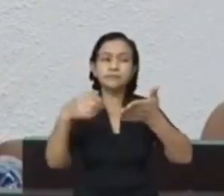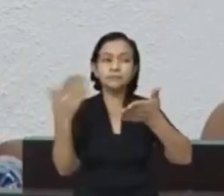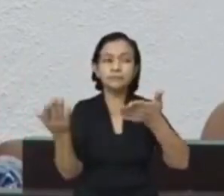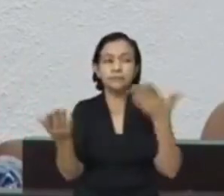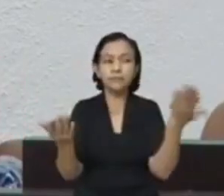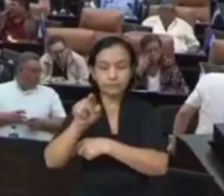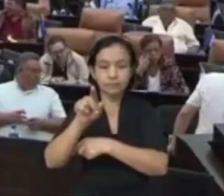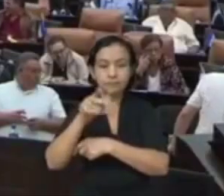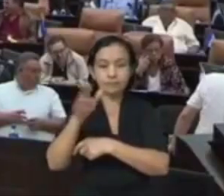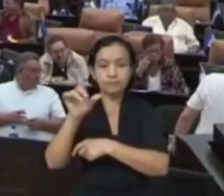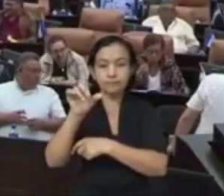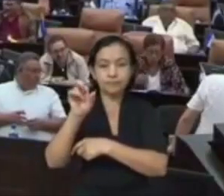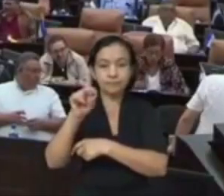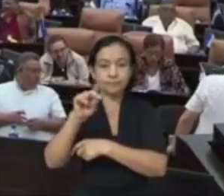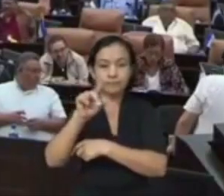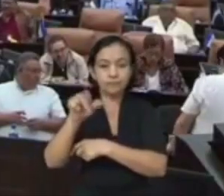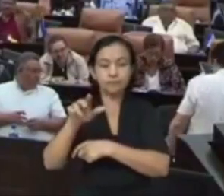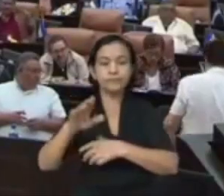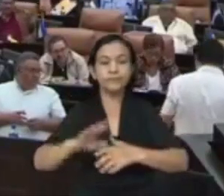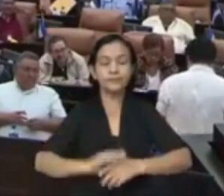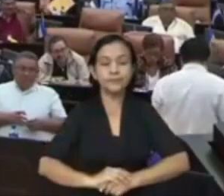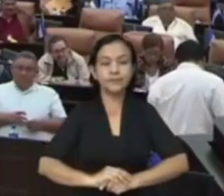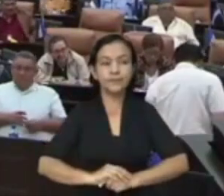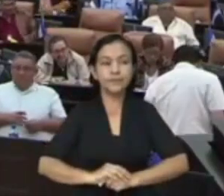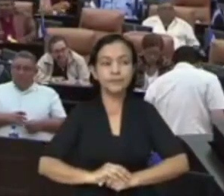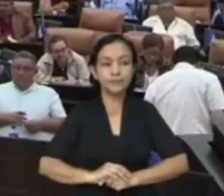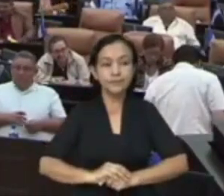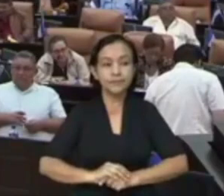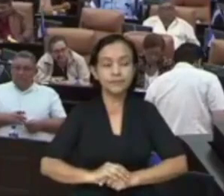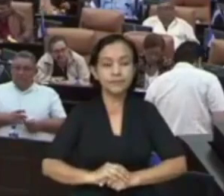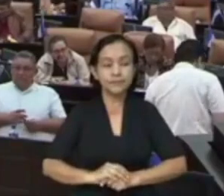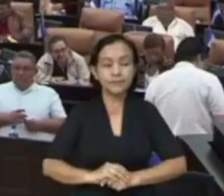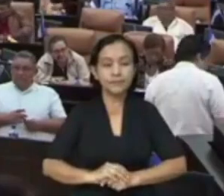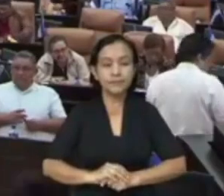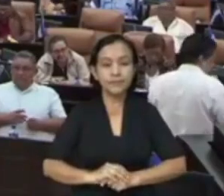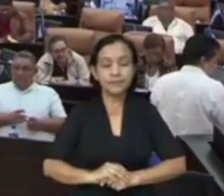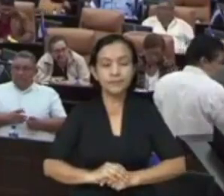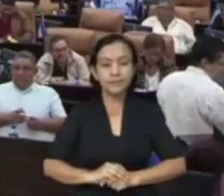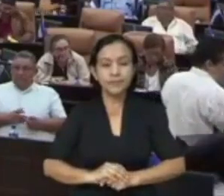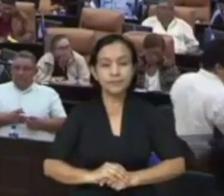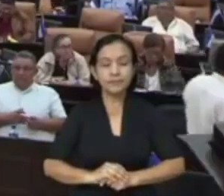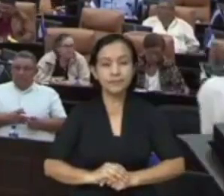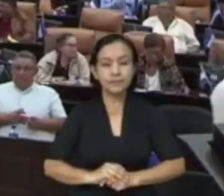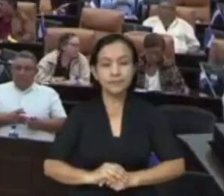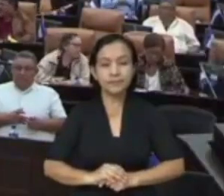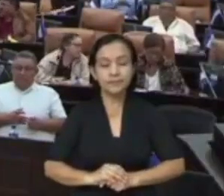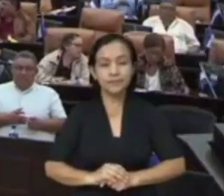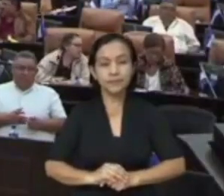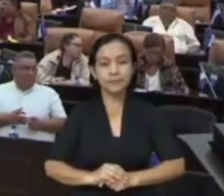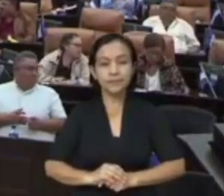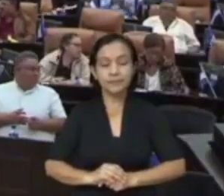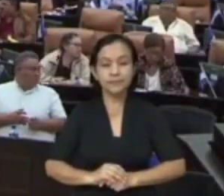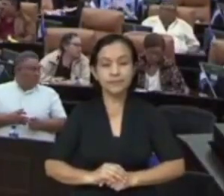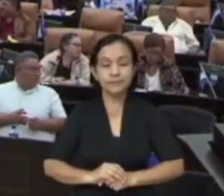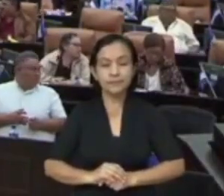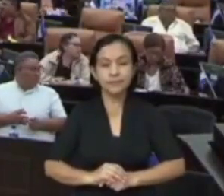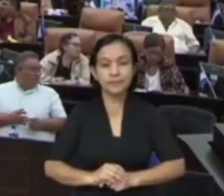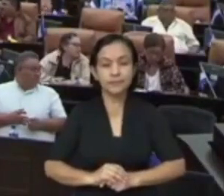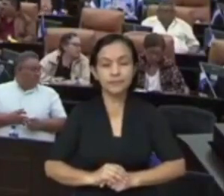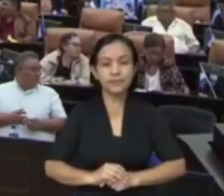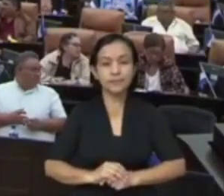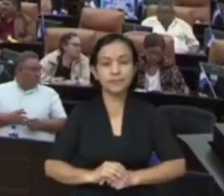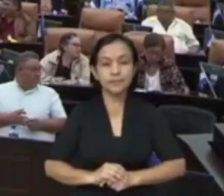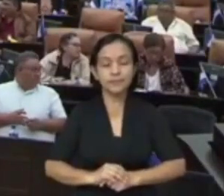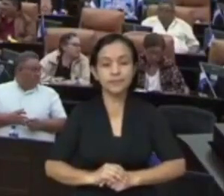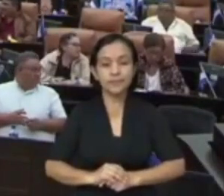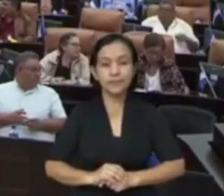6 de noviembre. Por esto, promueven la iniciativa de ley especial para la vigencia de las cédulas de identidad vencidas.